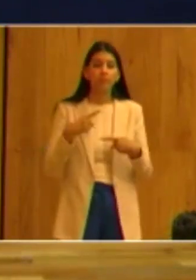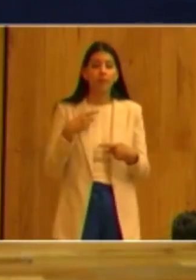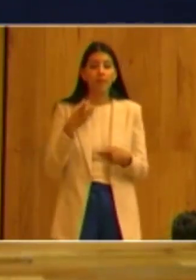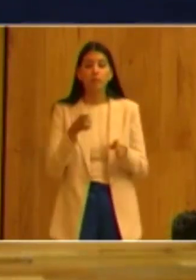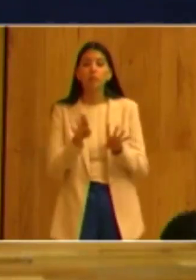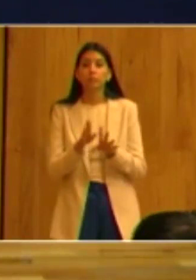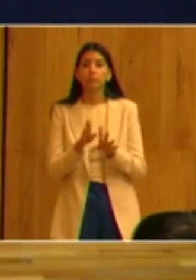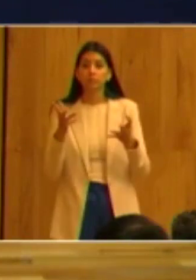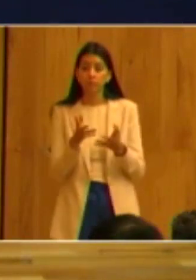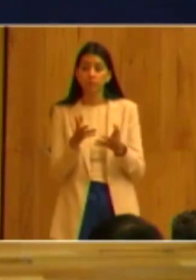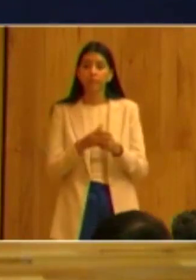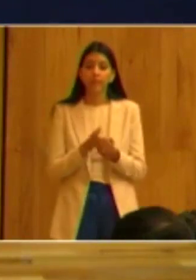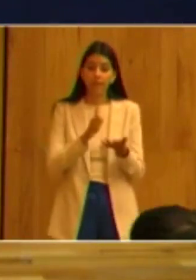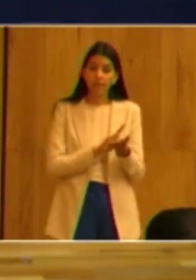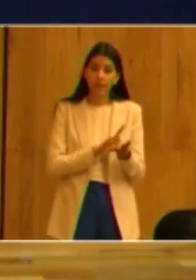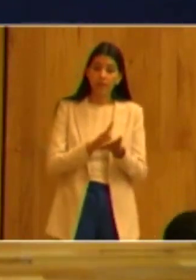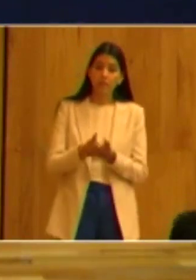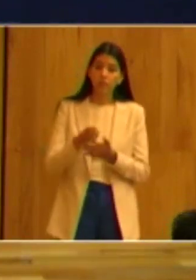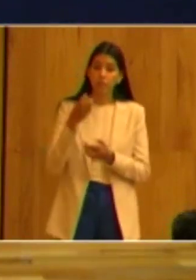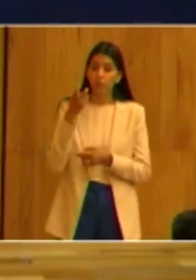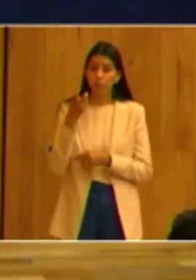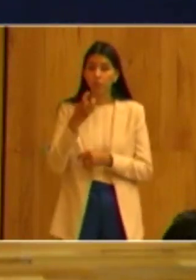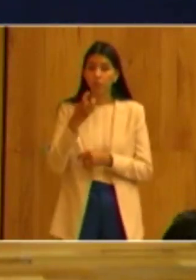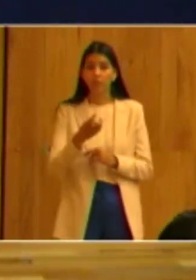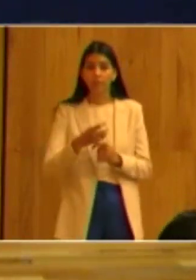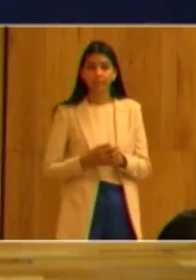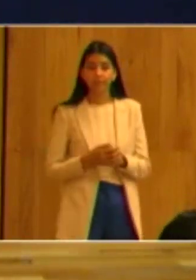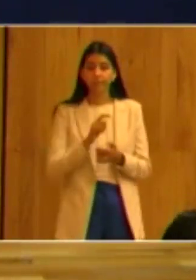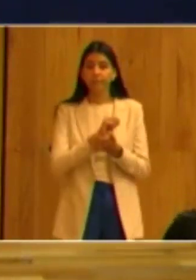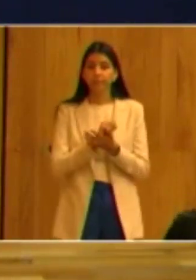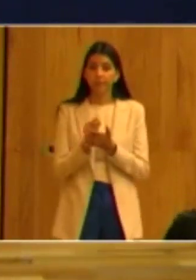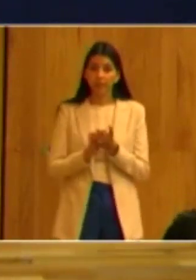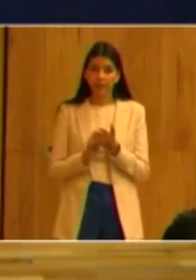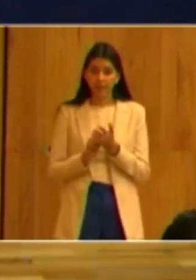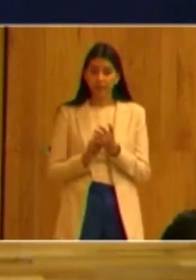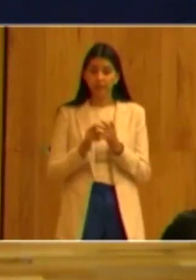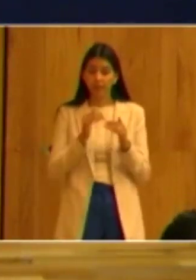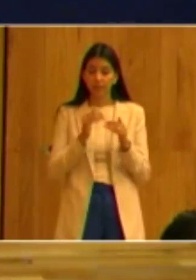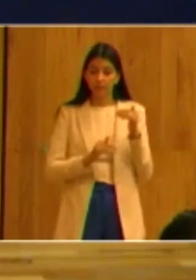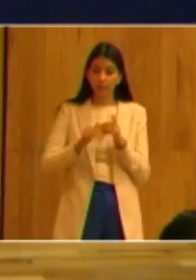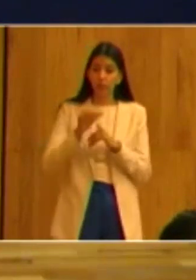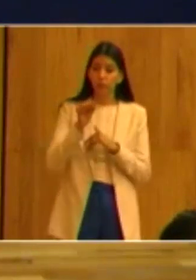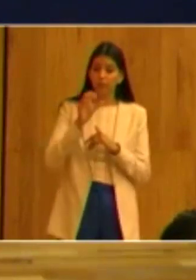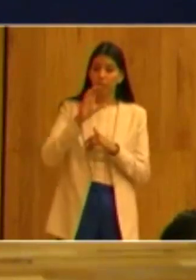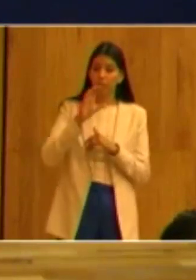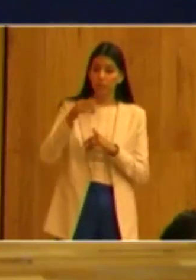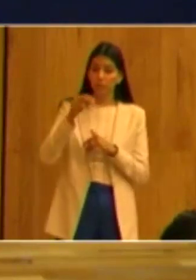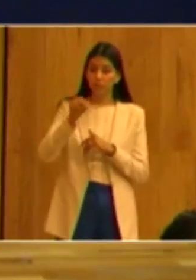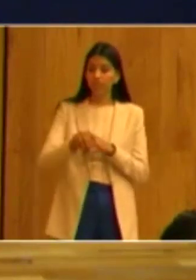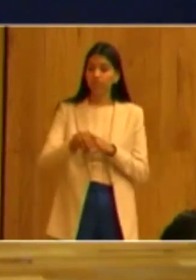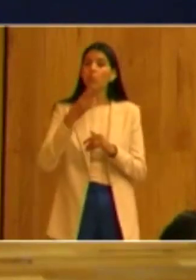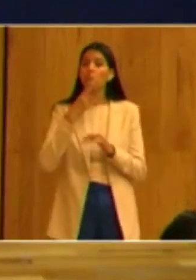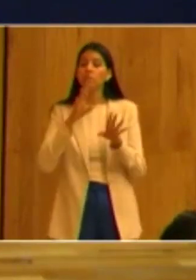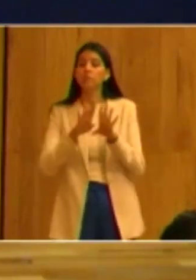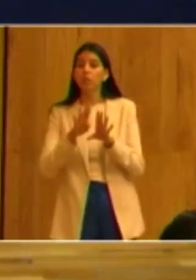una función que en el derecho, en esa tesis de la Suprema Corte de Justicia de la Nación, la maneja